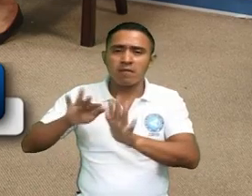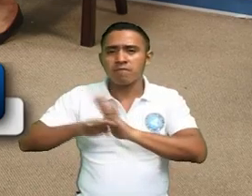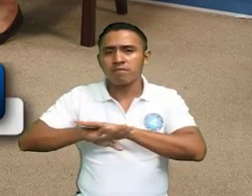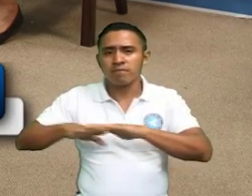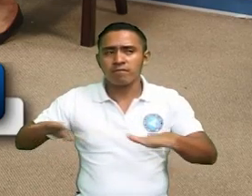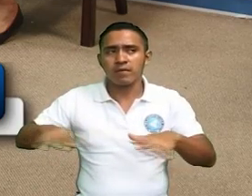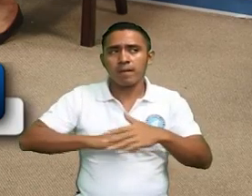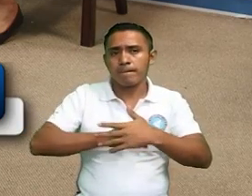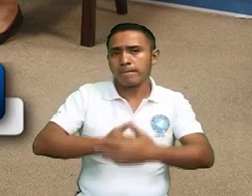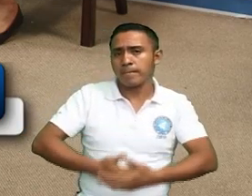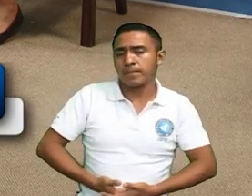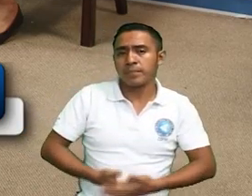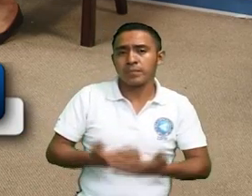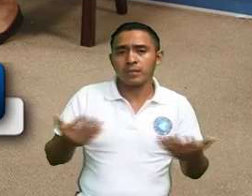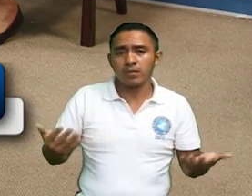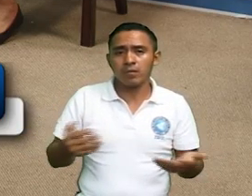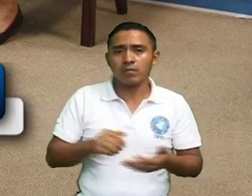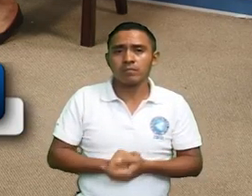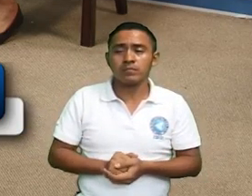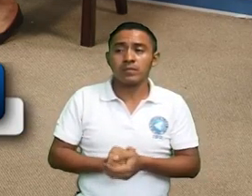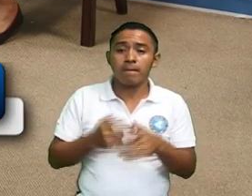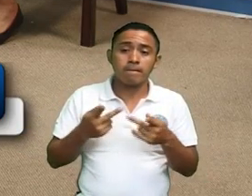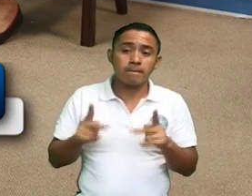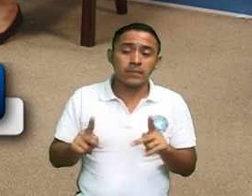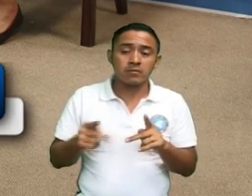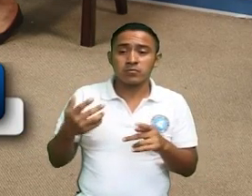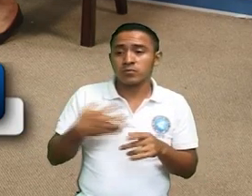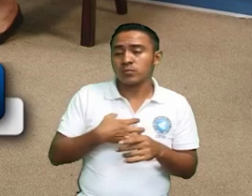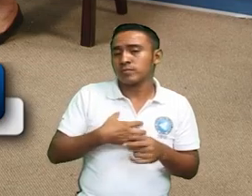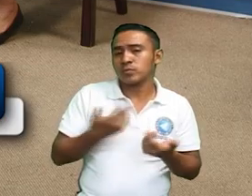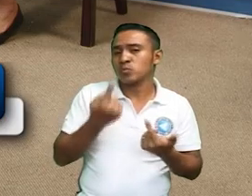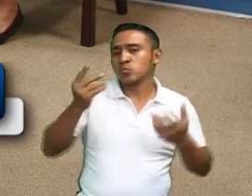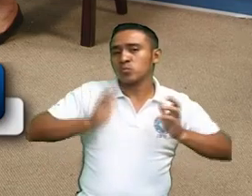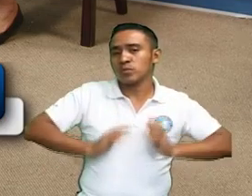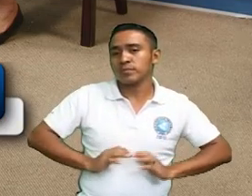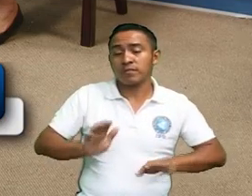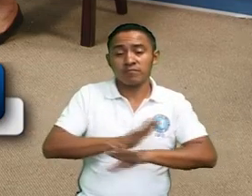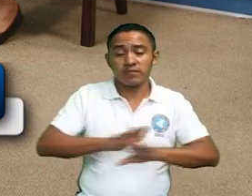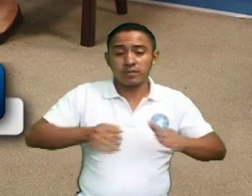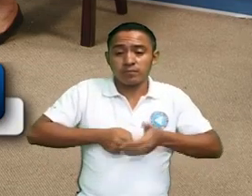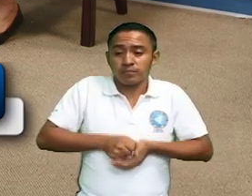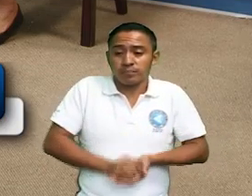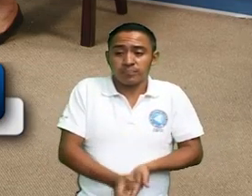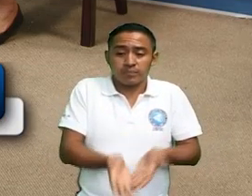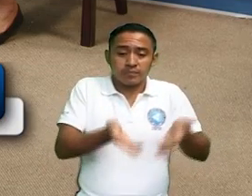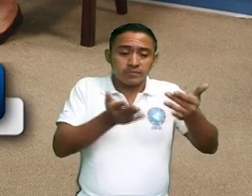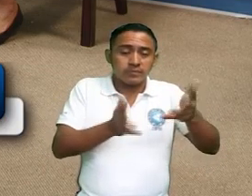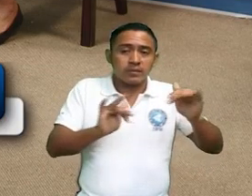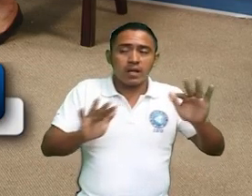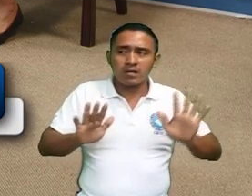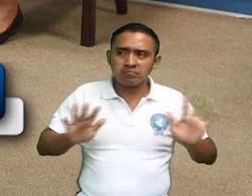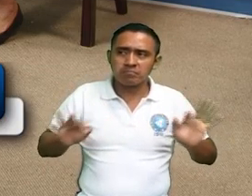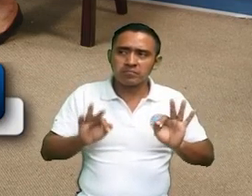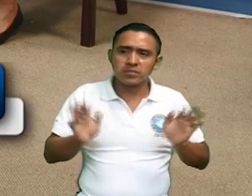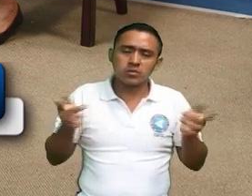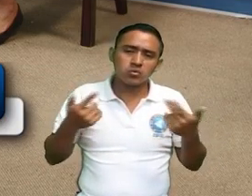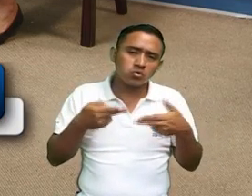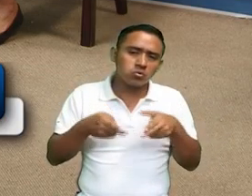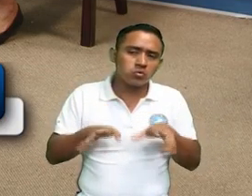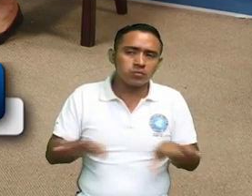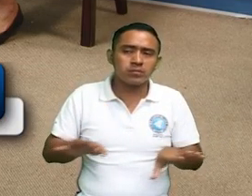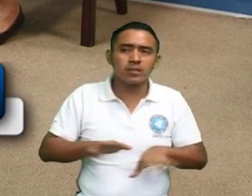del embarazo. Pero lógicamente eso es fisiológico, y después de que ellas salen de su estado de gravidez, pues ya vuelven a